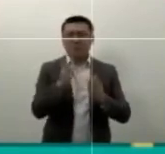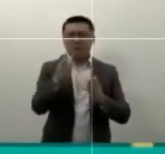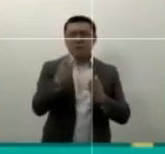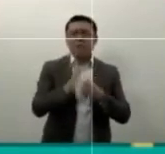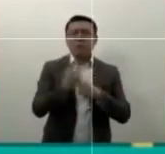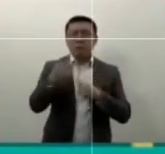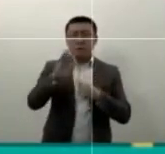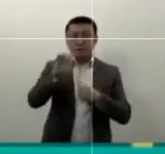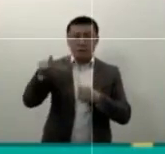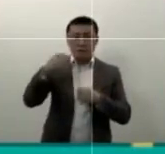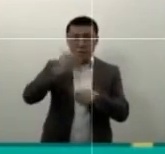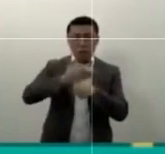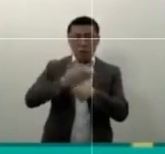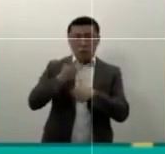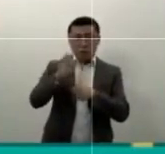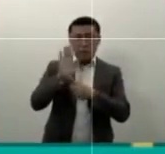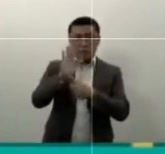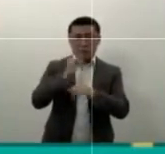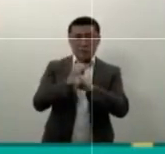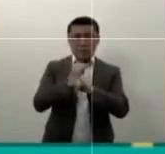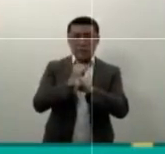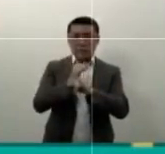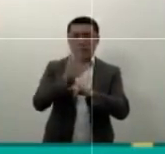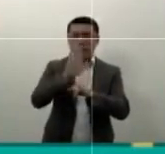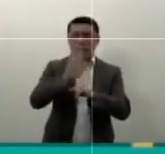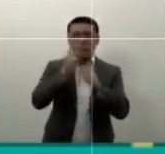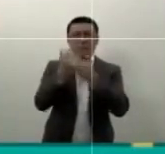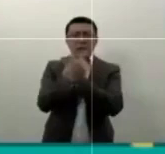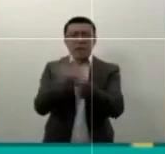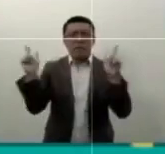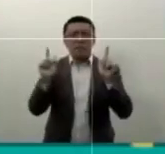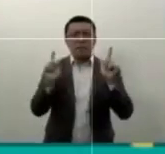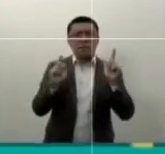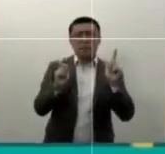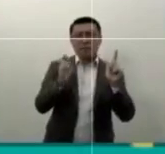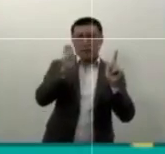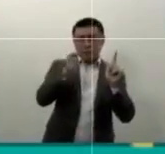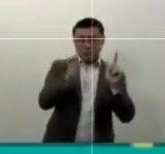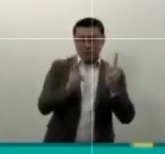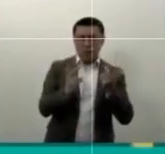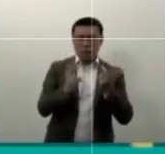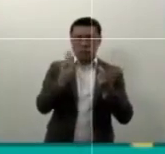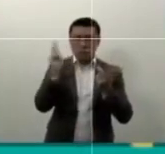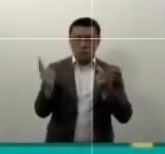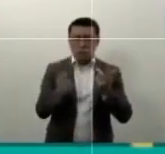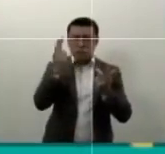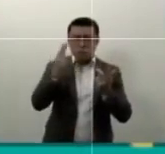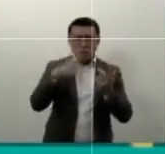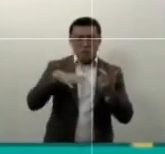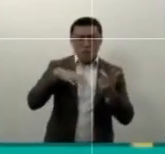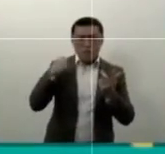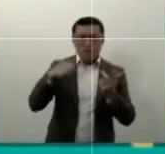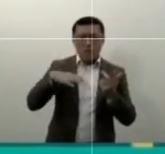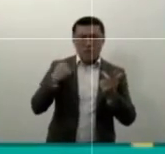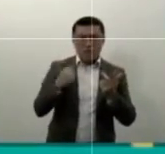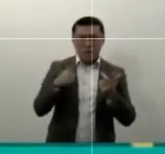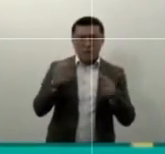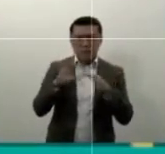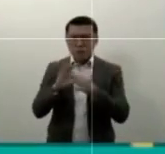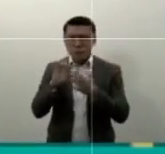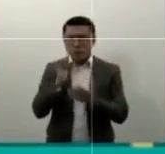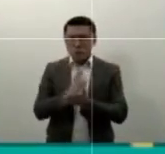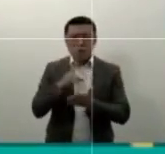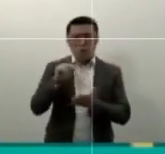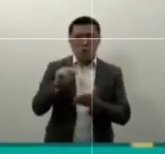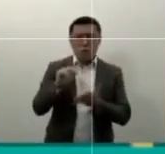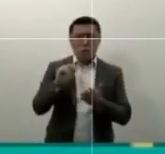liberación, porque ha dejado de ser de la universidad, aunque sea fruto de su esfuerzo. Porque ha dejado de ser de Guadalajara, aunque